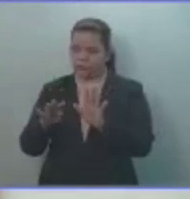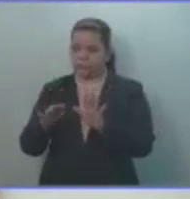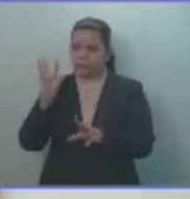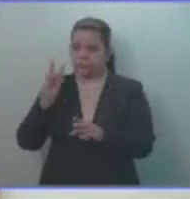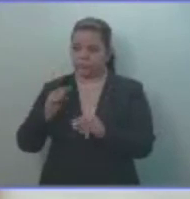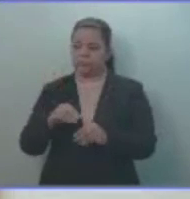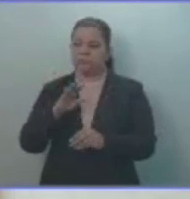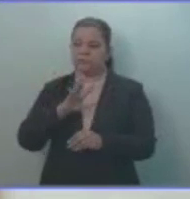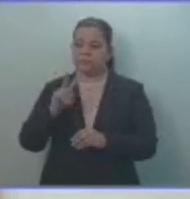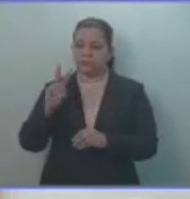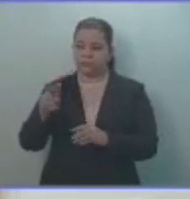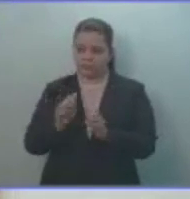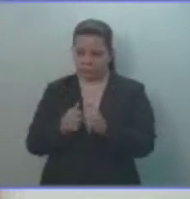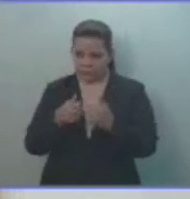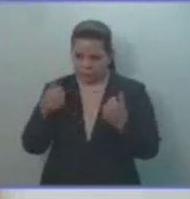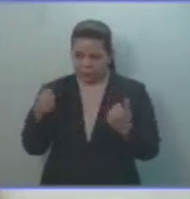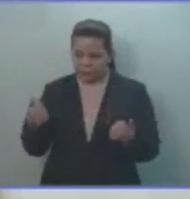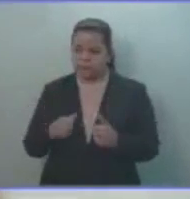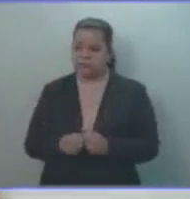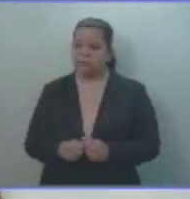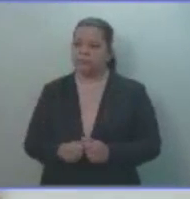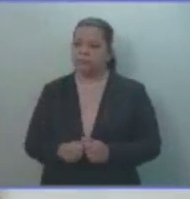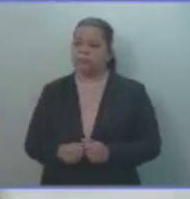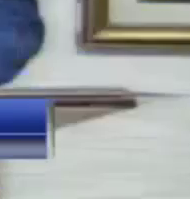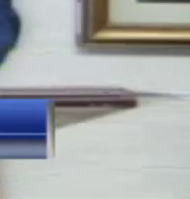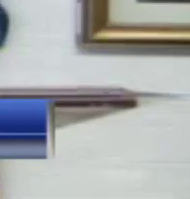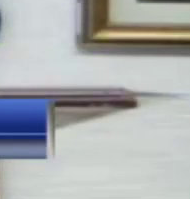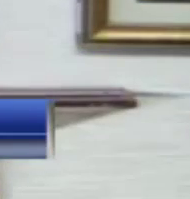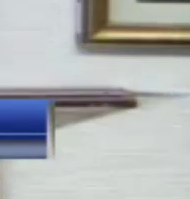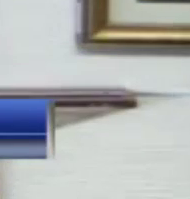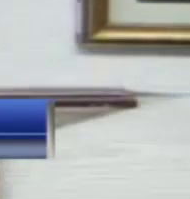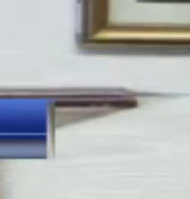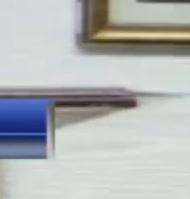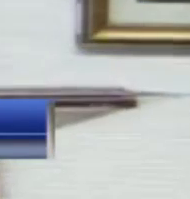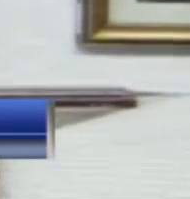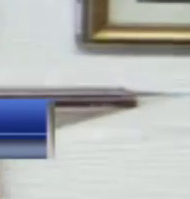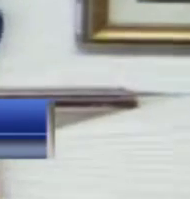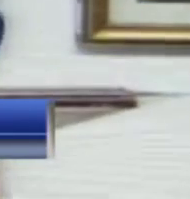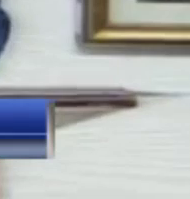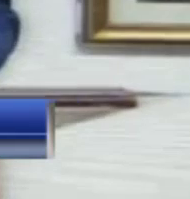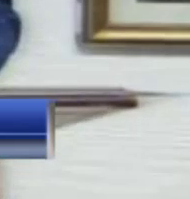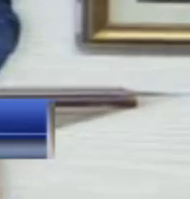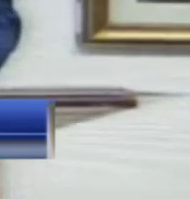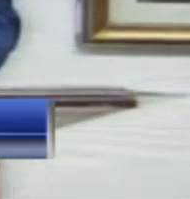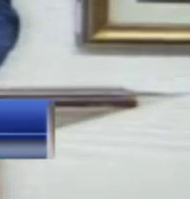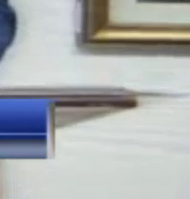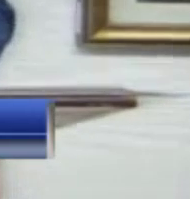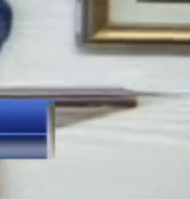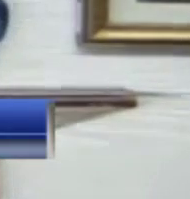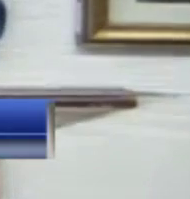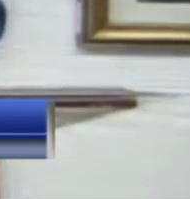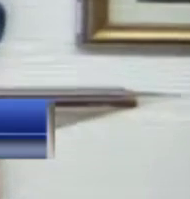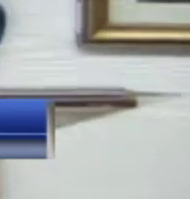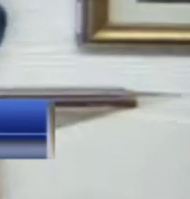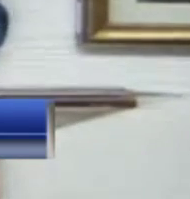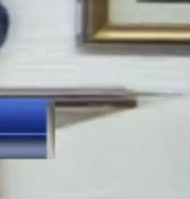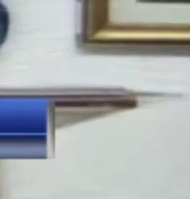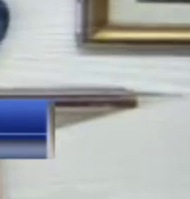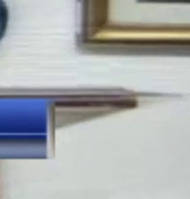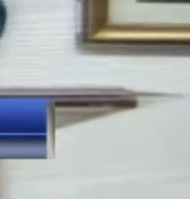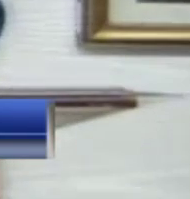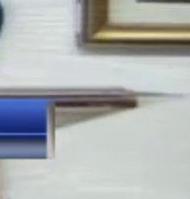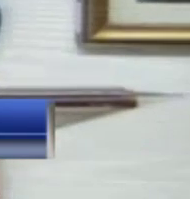monto de 52 millones. A la vez, se está garantizando en un 100% la cobertura presupuestaria